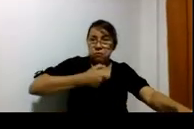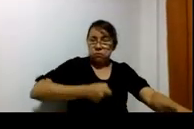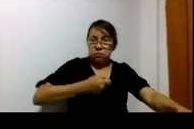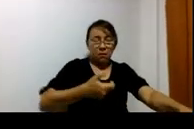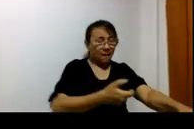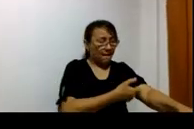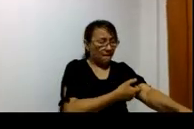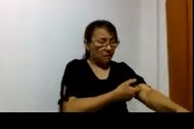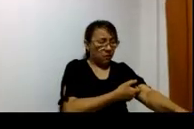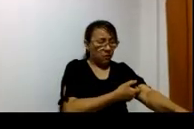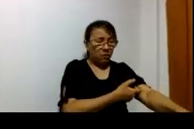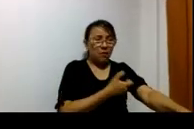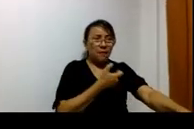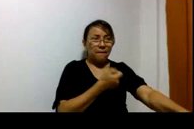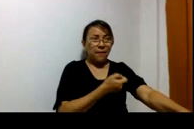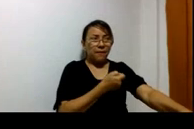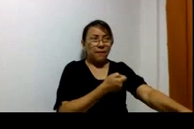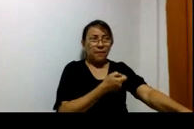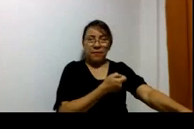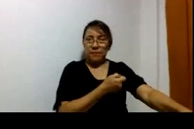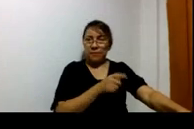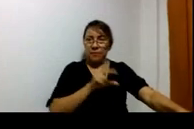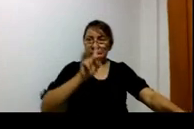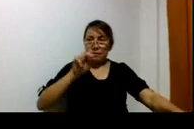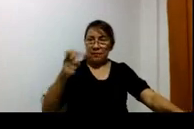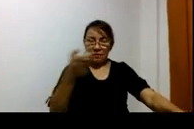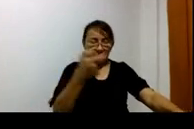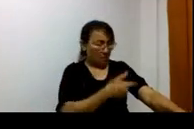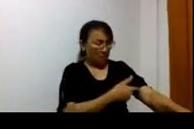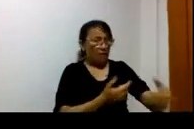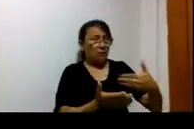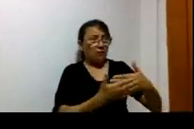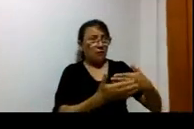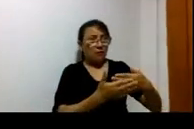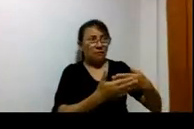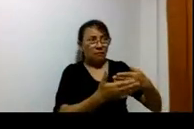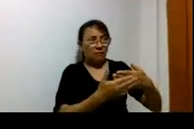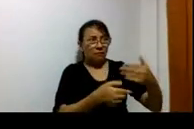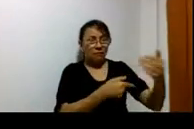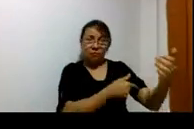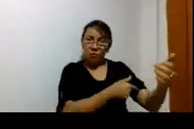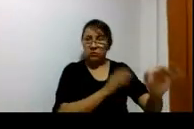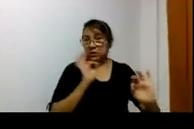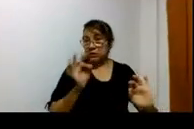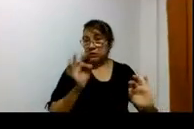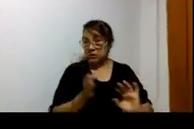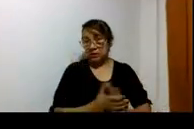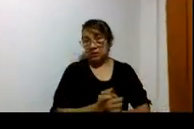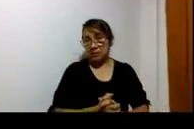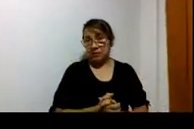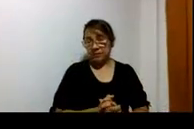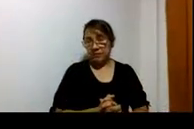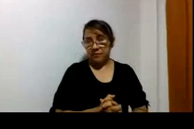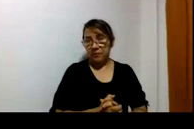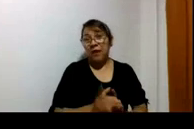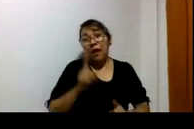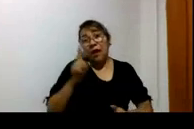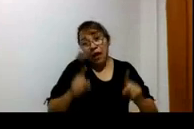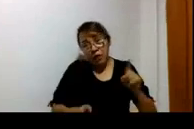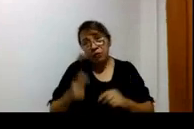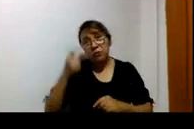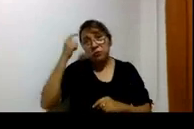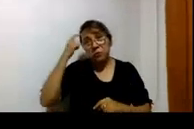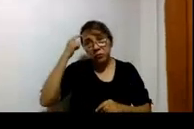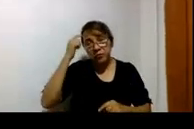pues si no son de uso continuo, de uso frecuente diariamente, pues estarlo todo el tiempo guardaditos, pues ellos pueden también empezarse